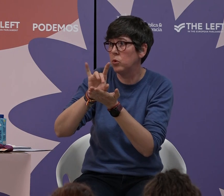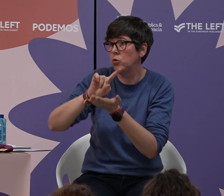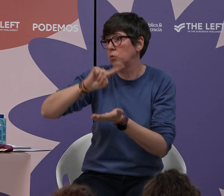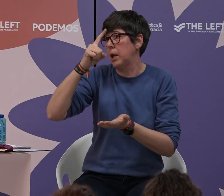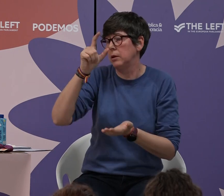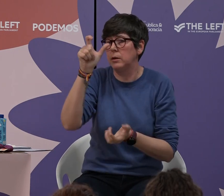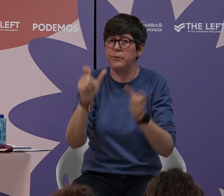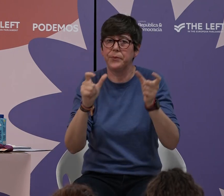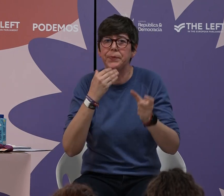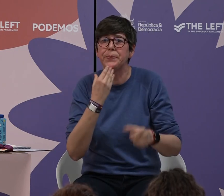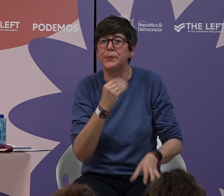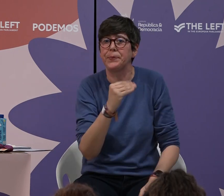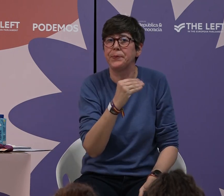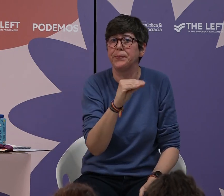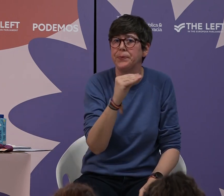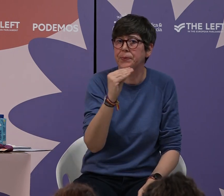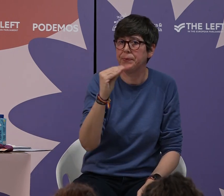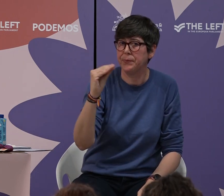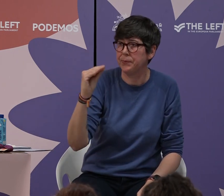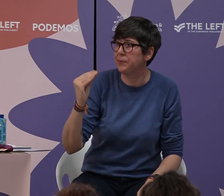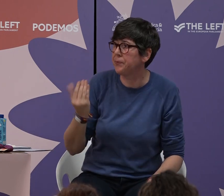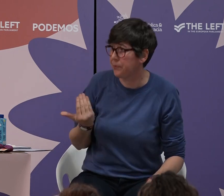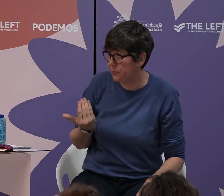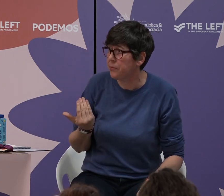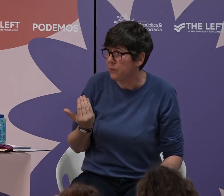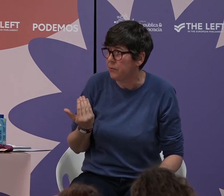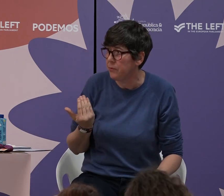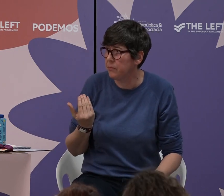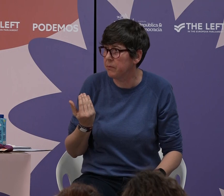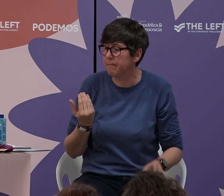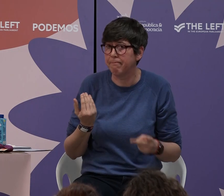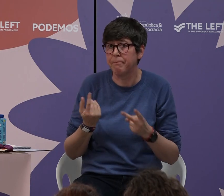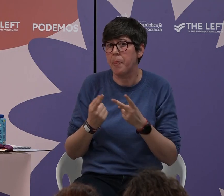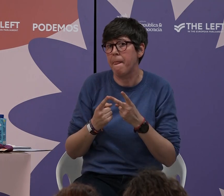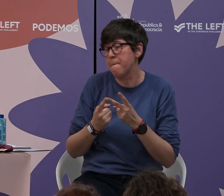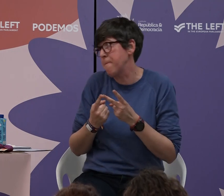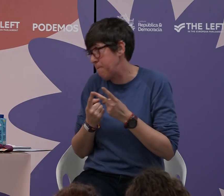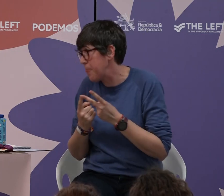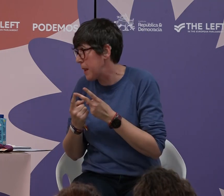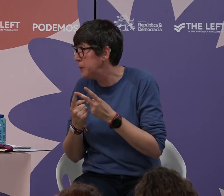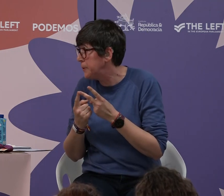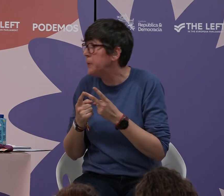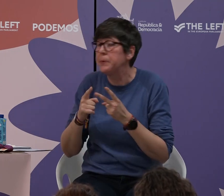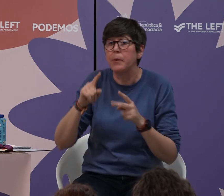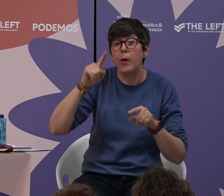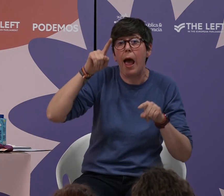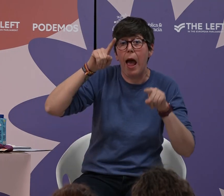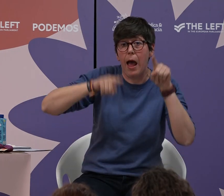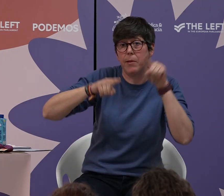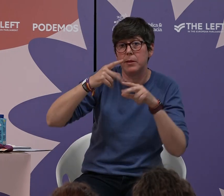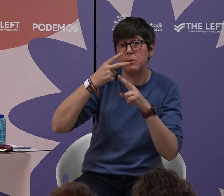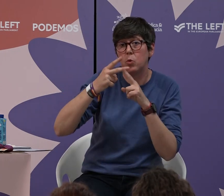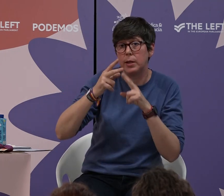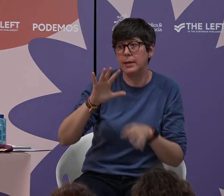de la ciudad Se está echando a la gente sobre toda la gente Joven se la está echando fuera porque es imposible estos precios